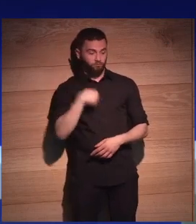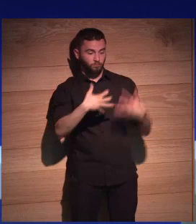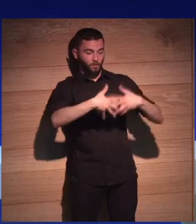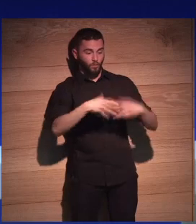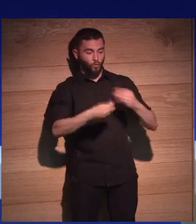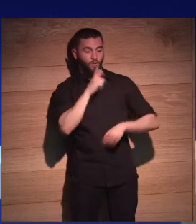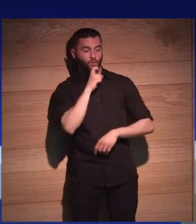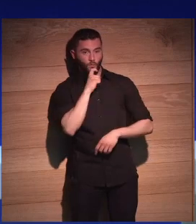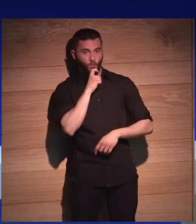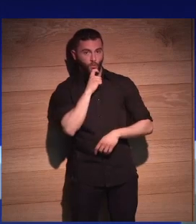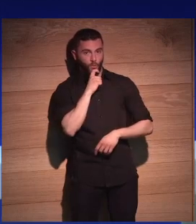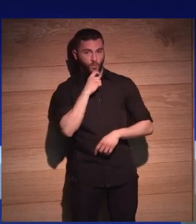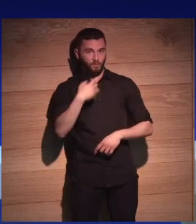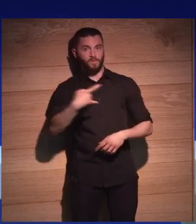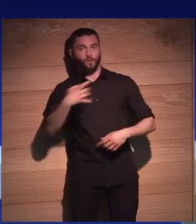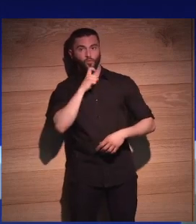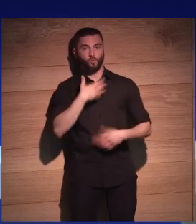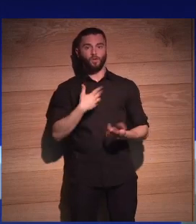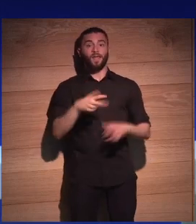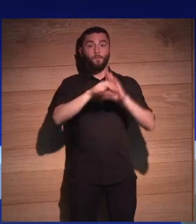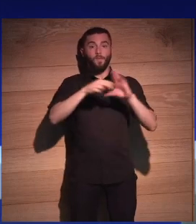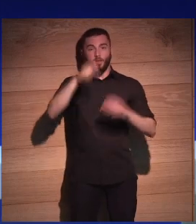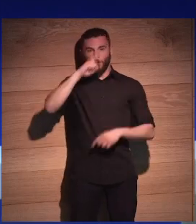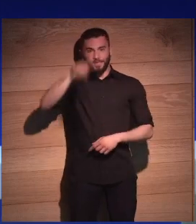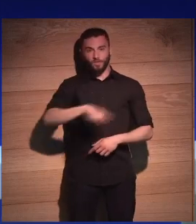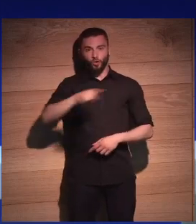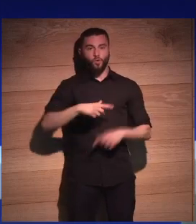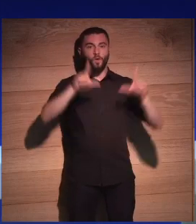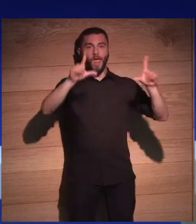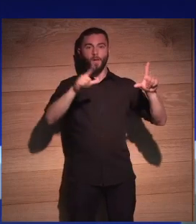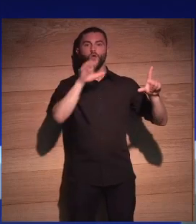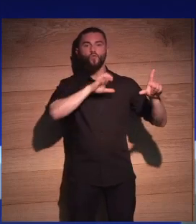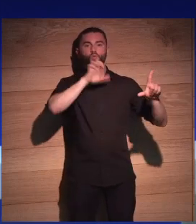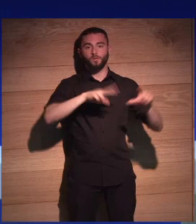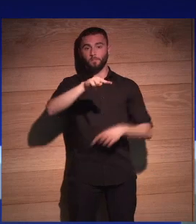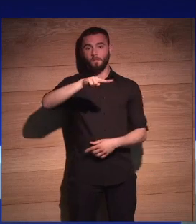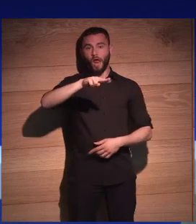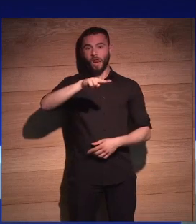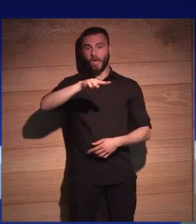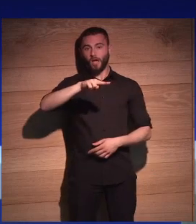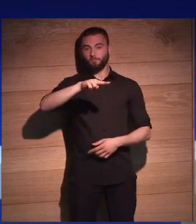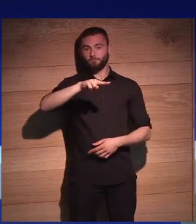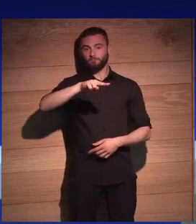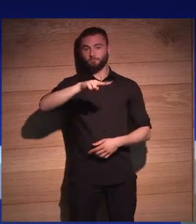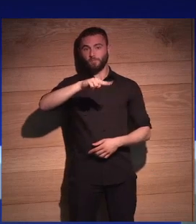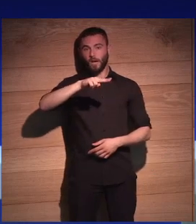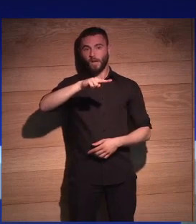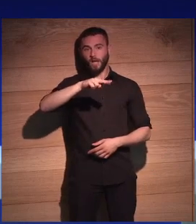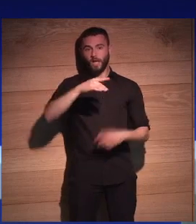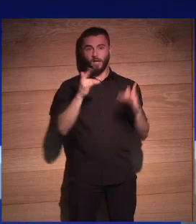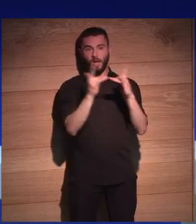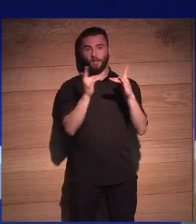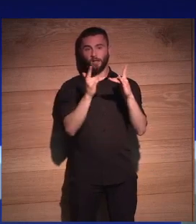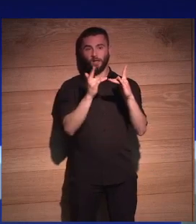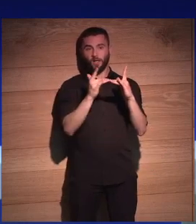aparatos, veo cómo atrae, no sé si os acordáis, en el vídeo había una imagen muy curiosa de una pareja leyendo con los tablets en la cama, con el